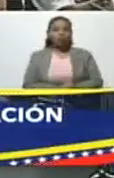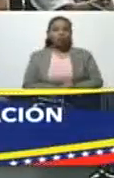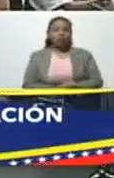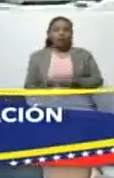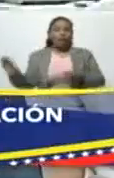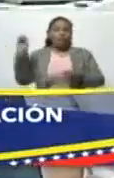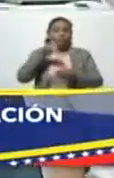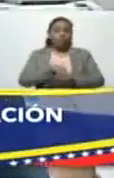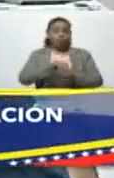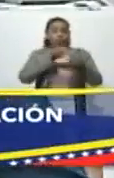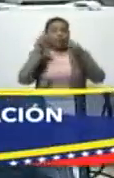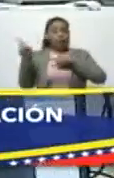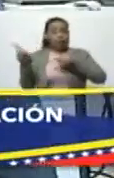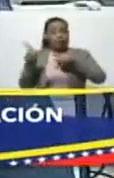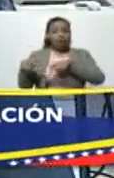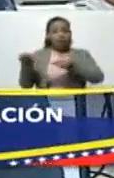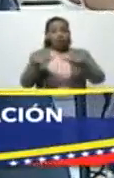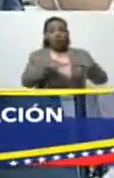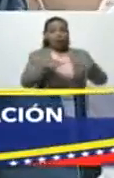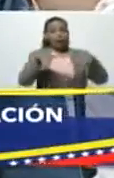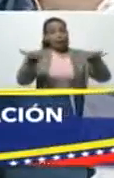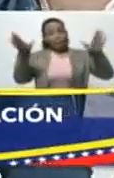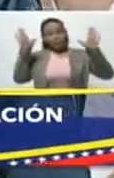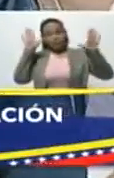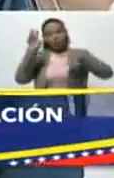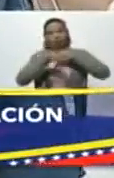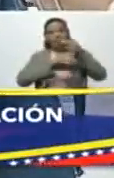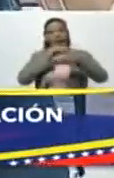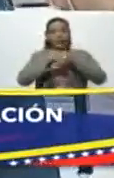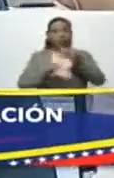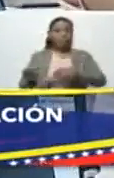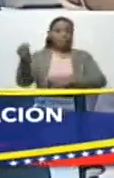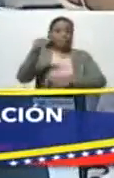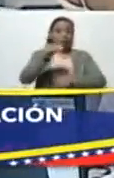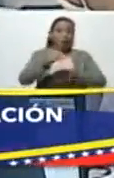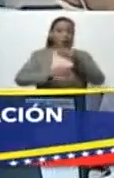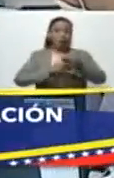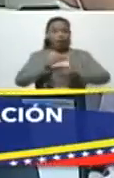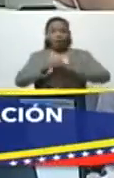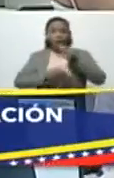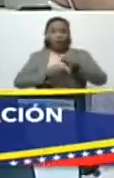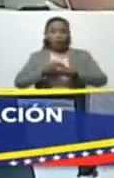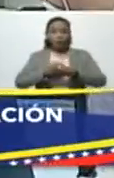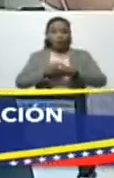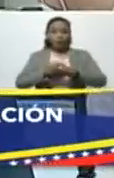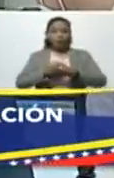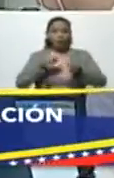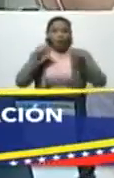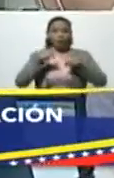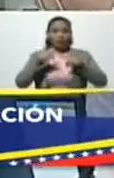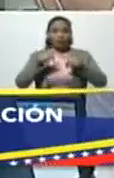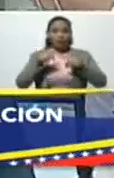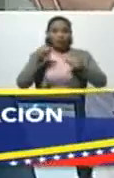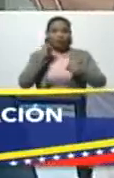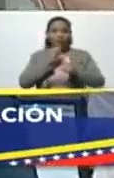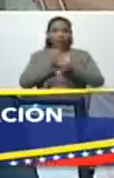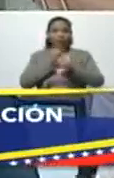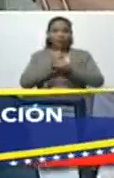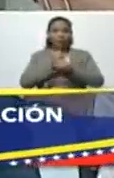Dentro de este espacio, a pesar de generar, además de generar software y hardware a un nivel